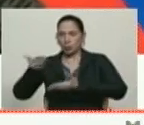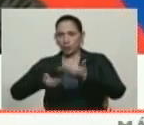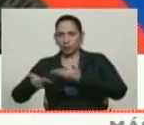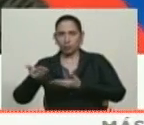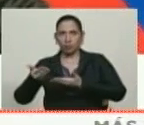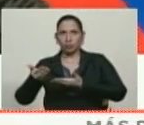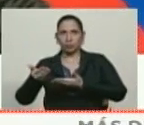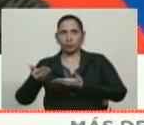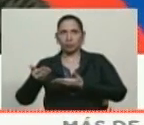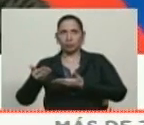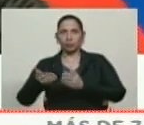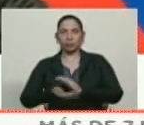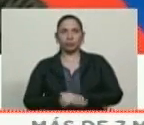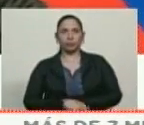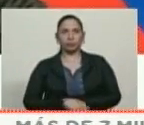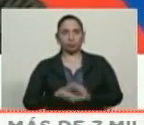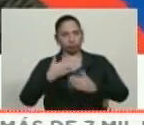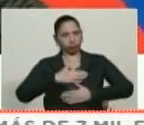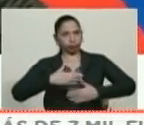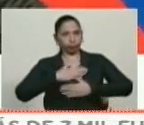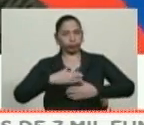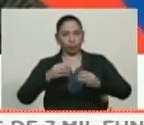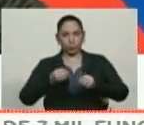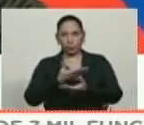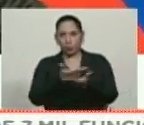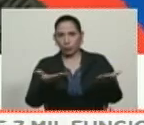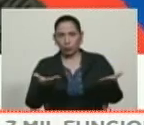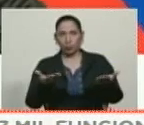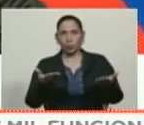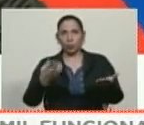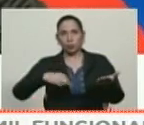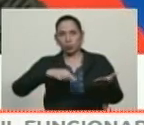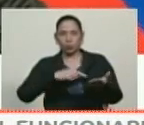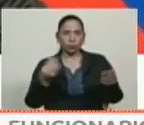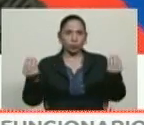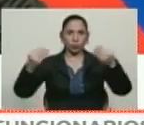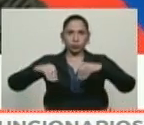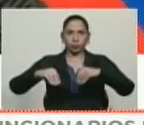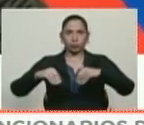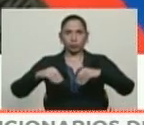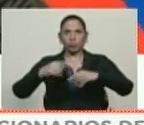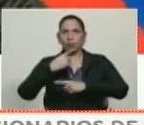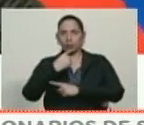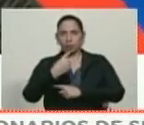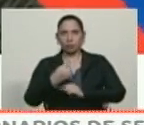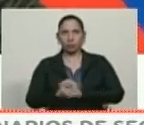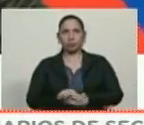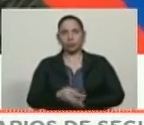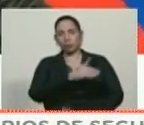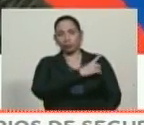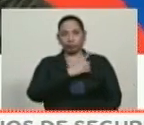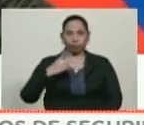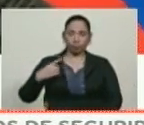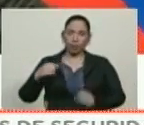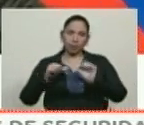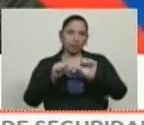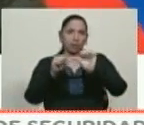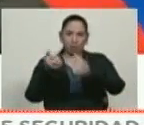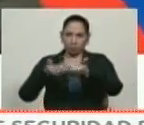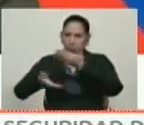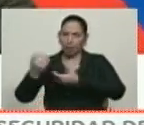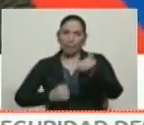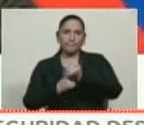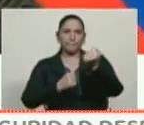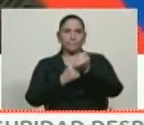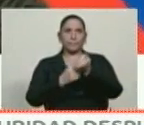pragmática y mutuamente beneficiosa. En este respecto hemos confirmado el deseo de seguir cooperando en un amplio